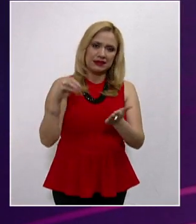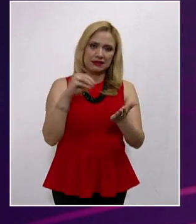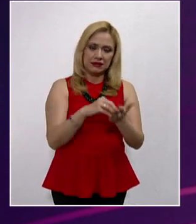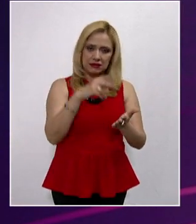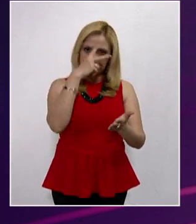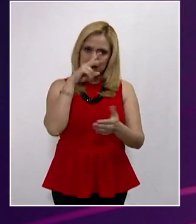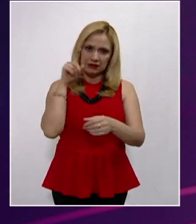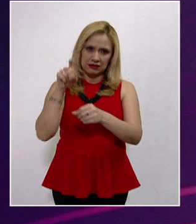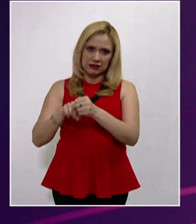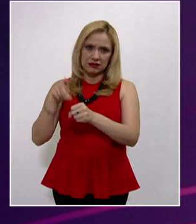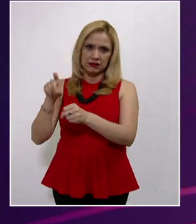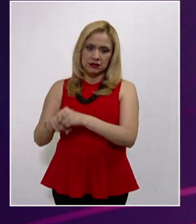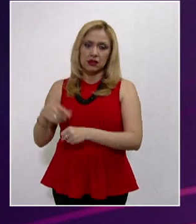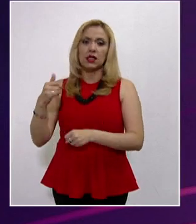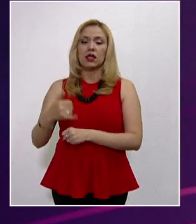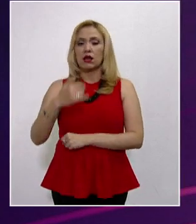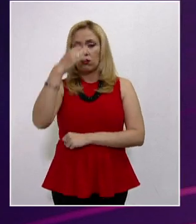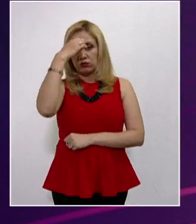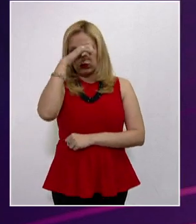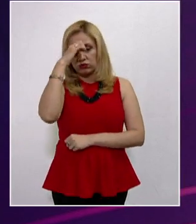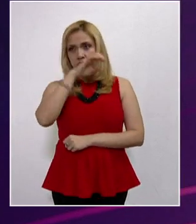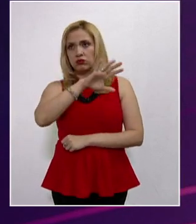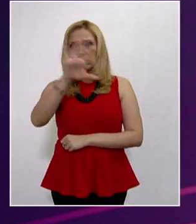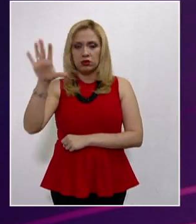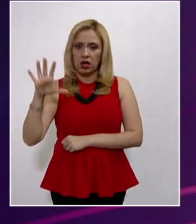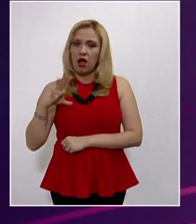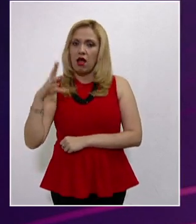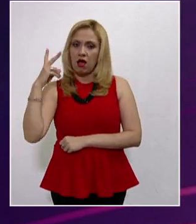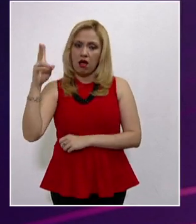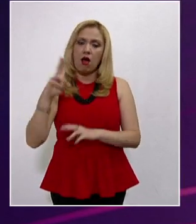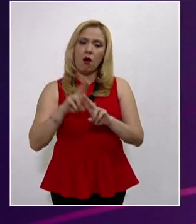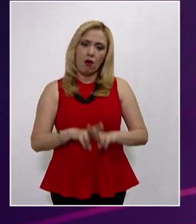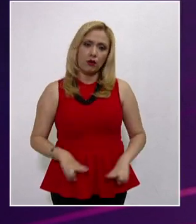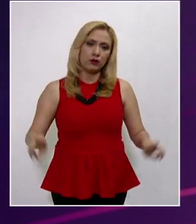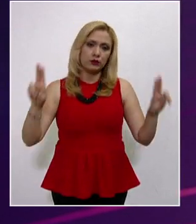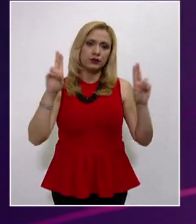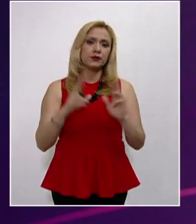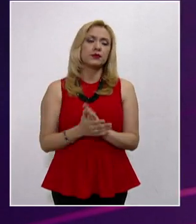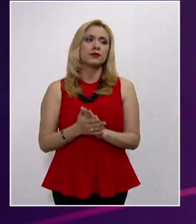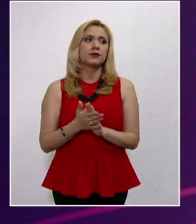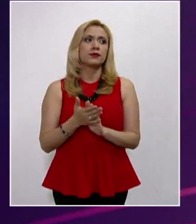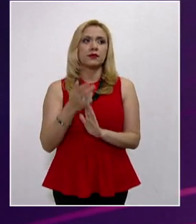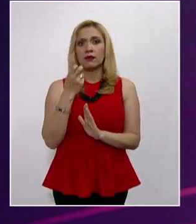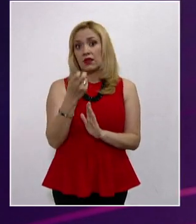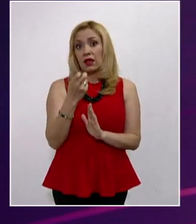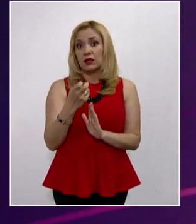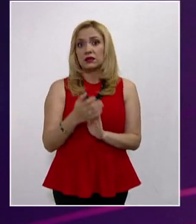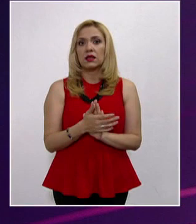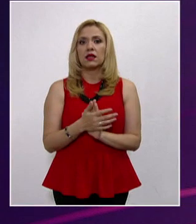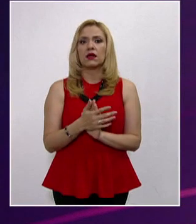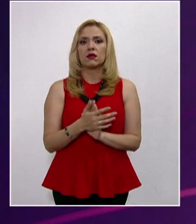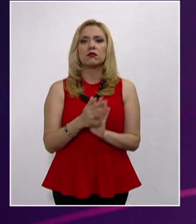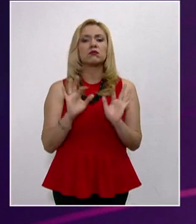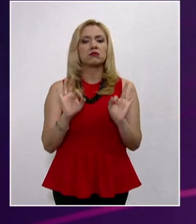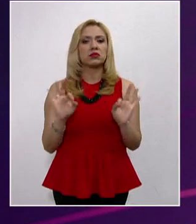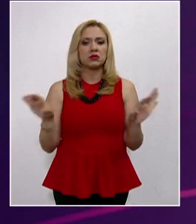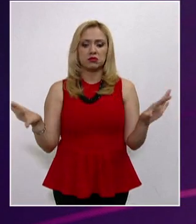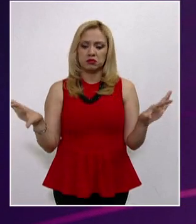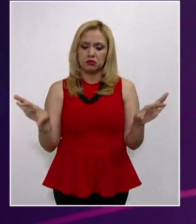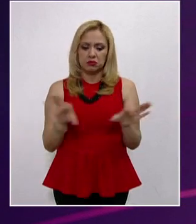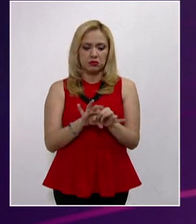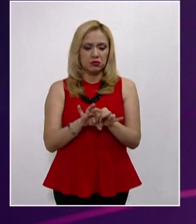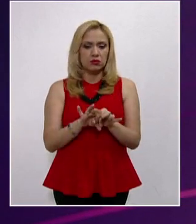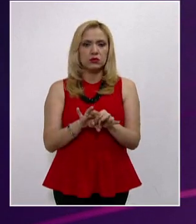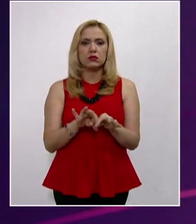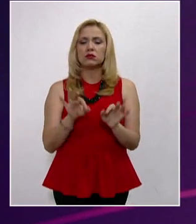mecanismos y expertos de Naciones Unidas. Y estos órganos de tratado, pues precisamente coinciden en gran medida sus